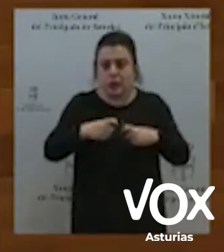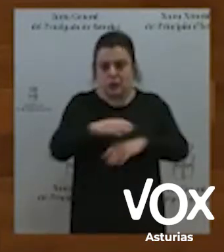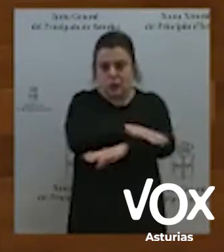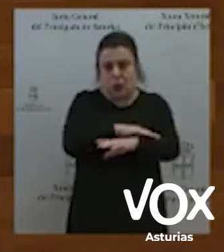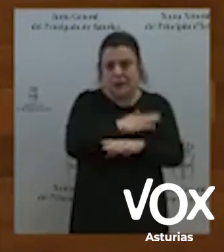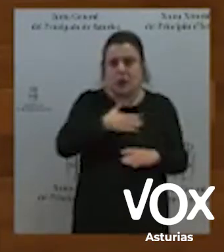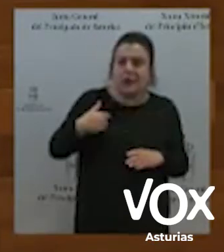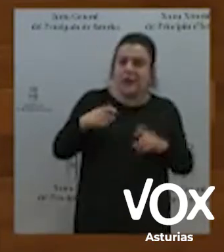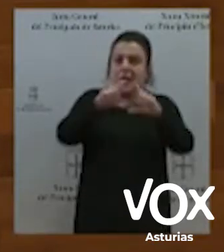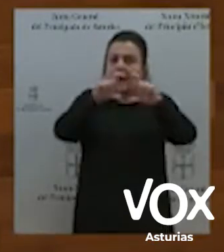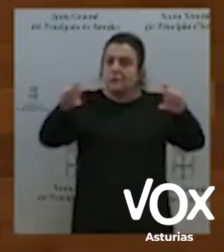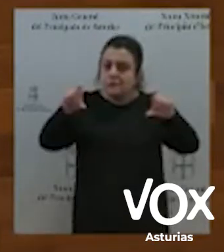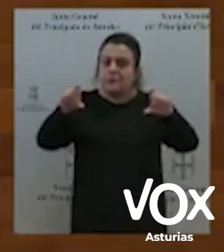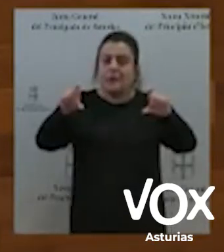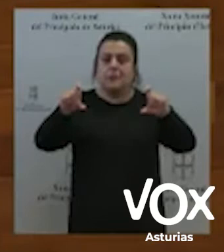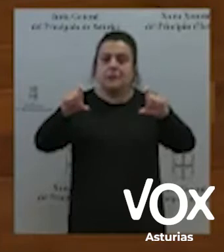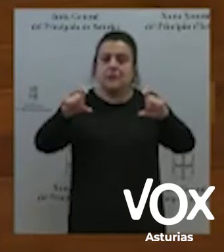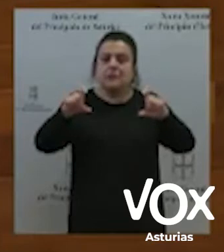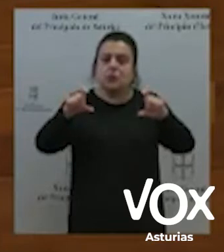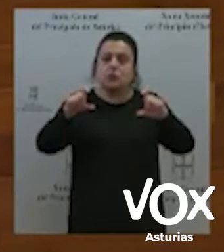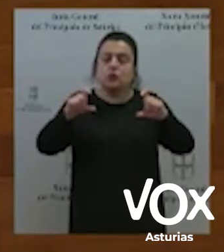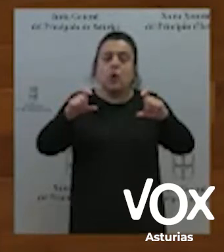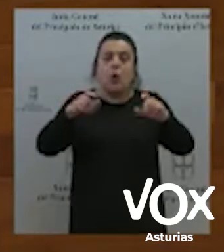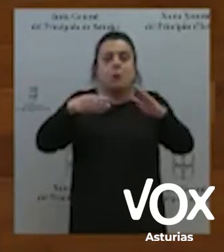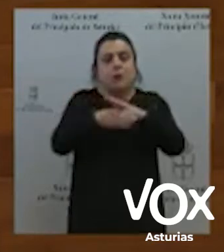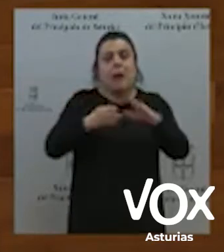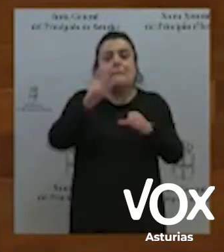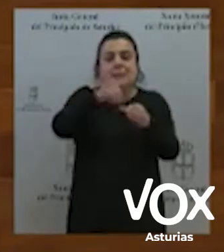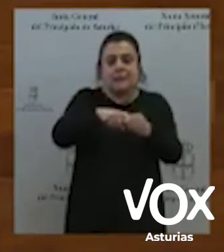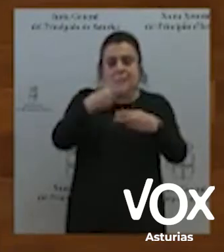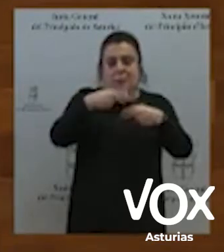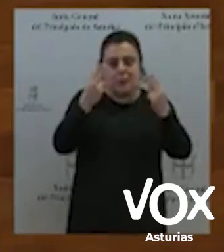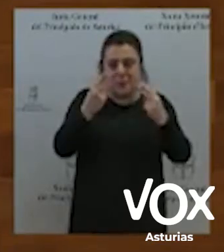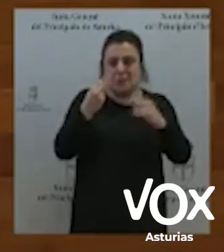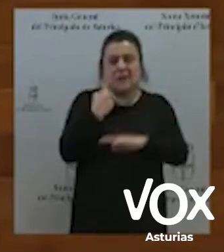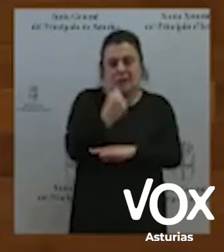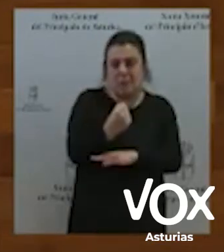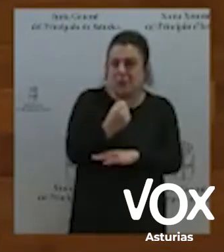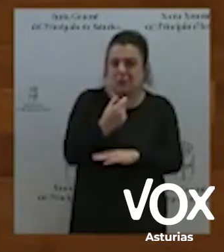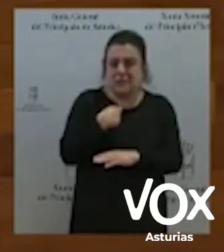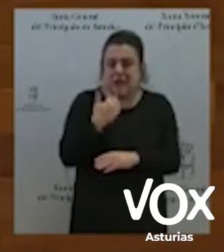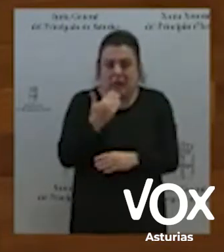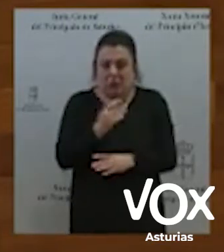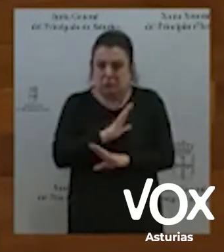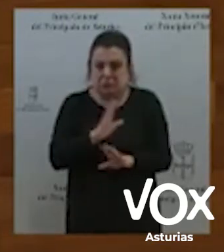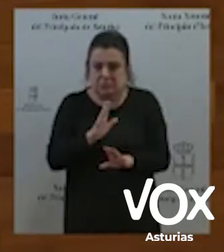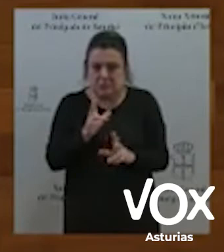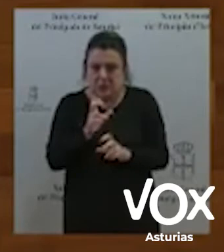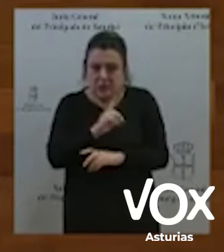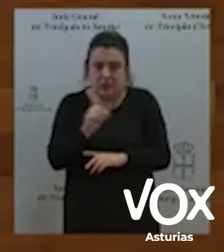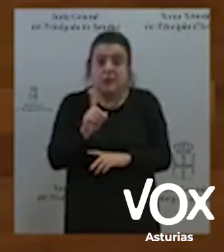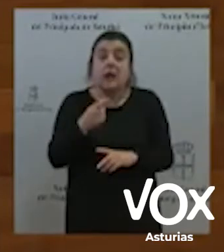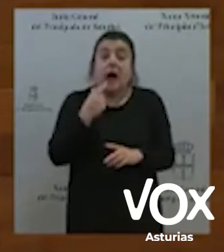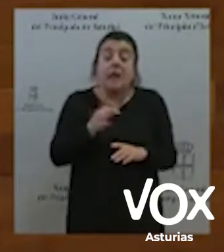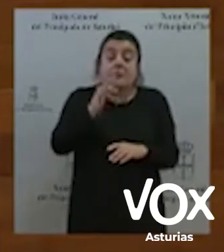del sector. Por otra parte, es ridículo. En lo que se refiere a instar al Gobierno central a dirigirse a Europa para buscar soluciones